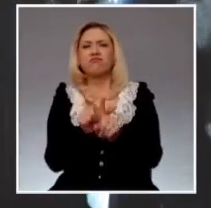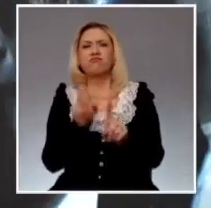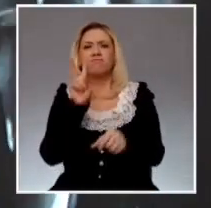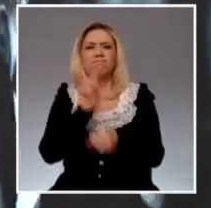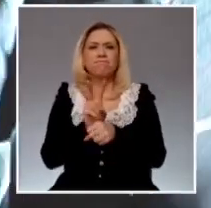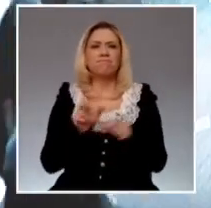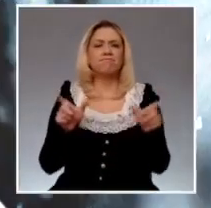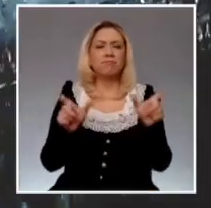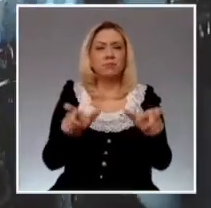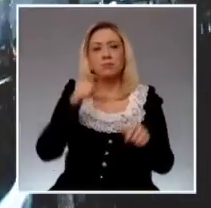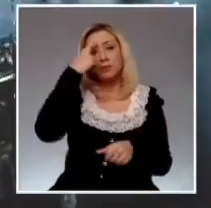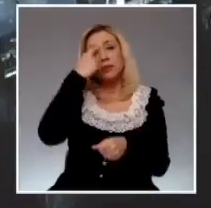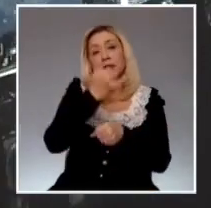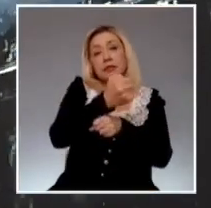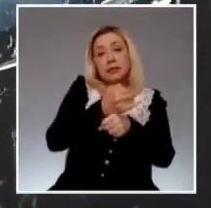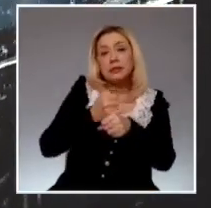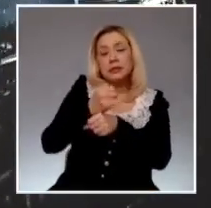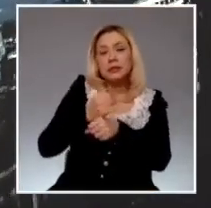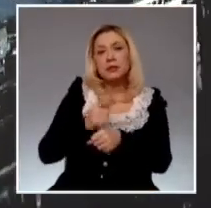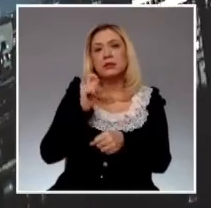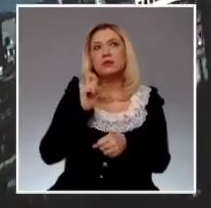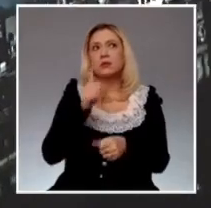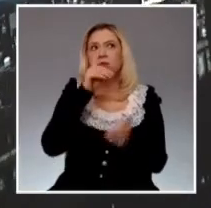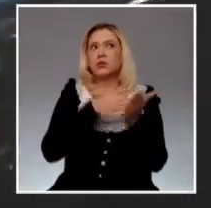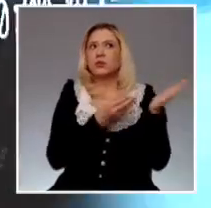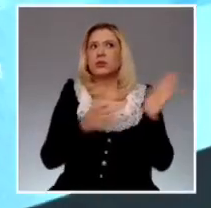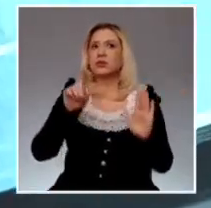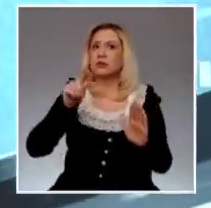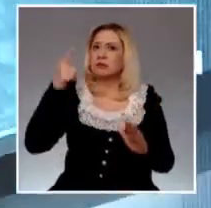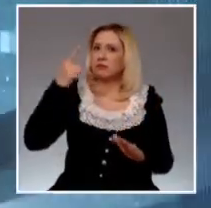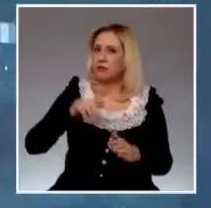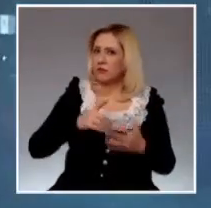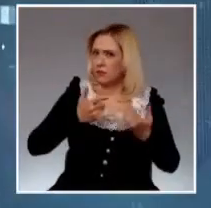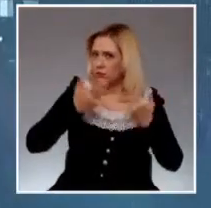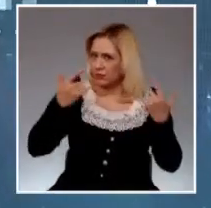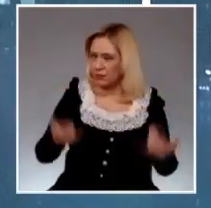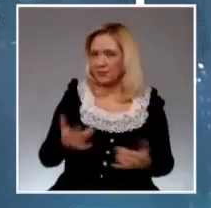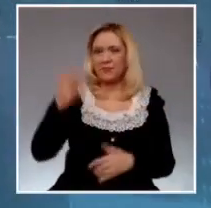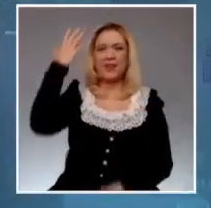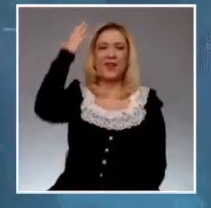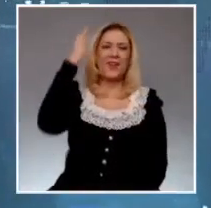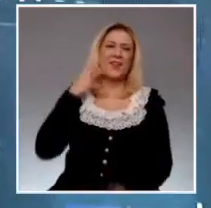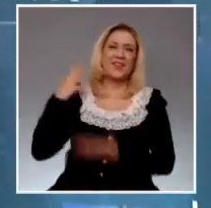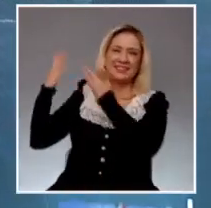Investigando la Guerra Sucia. Soy Lorena Sánchez Cabrera y en nombre de todo el equipo que hace posible